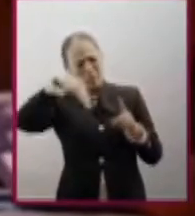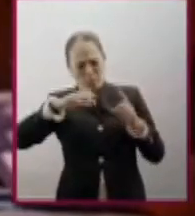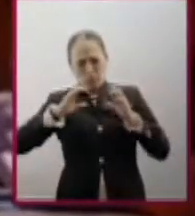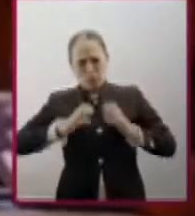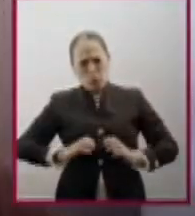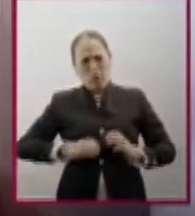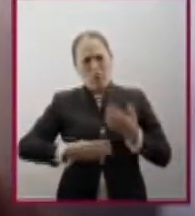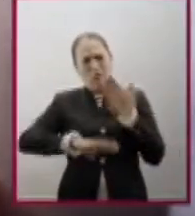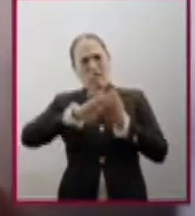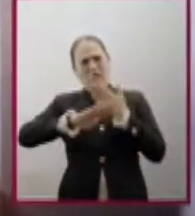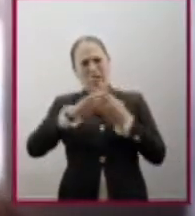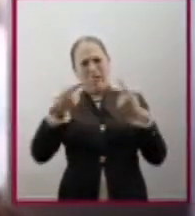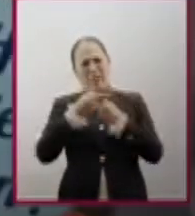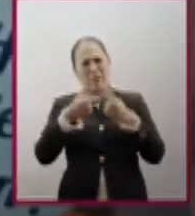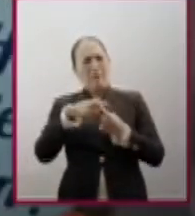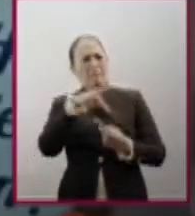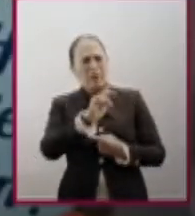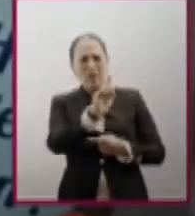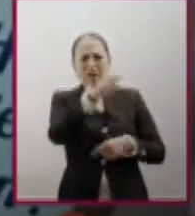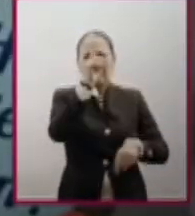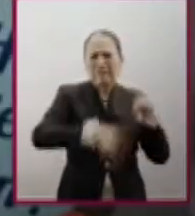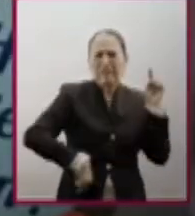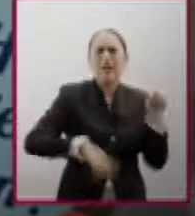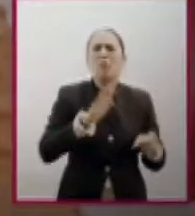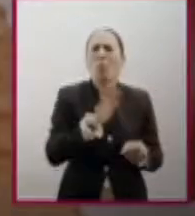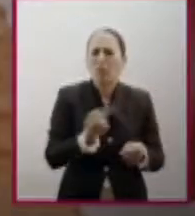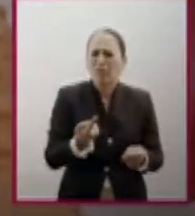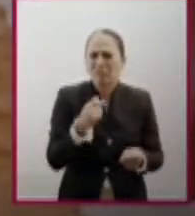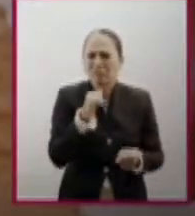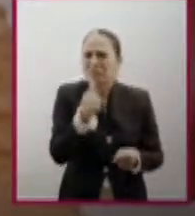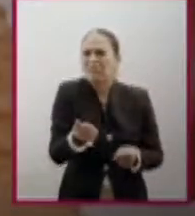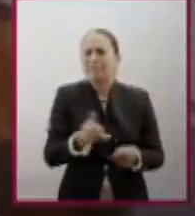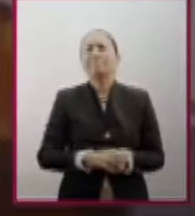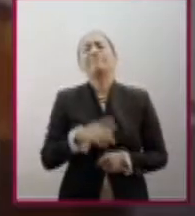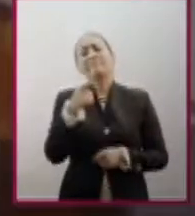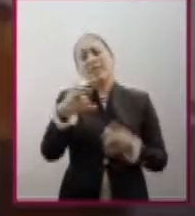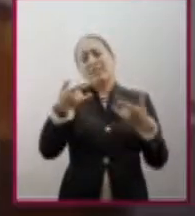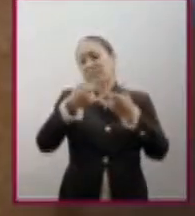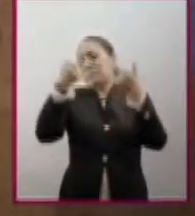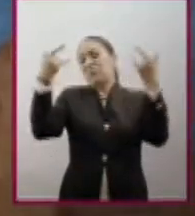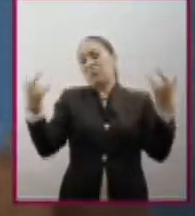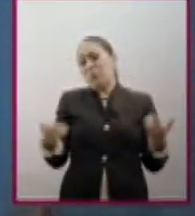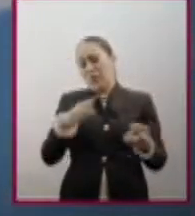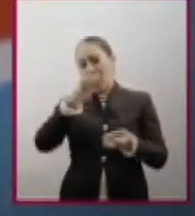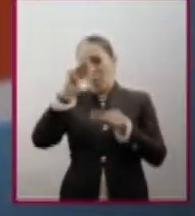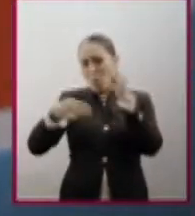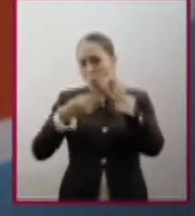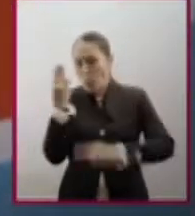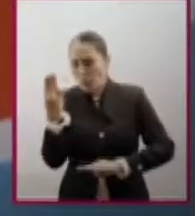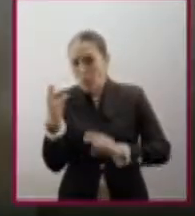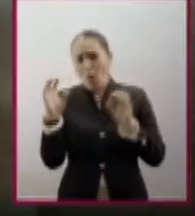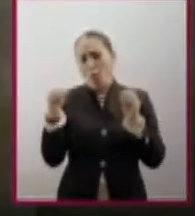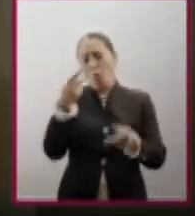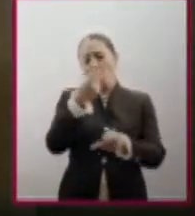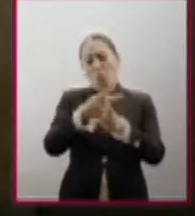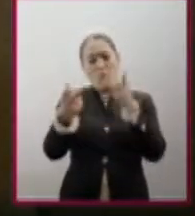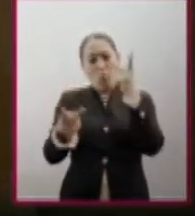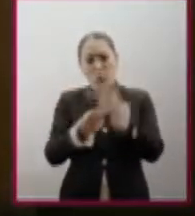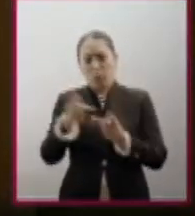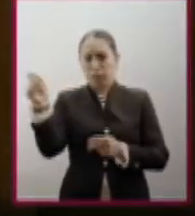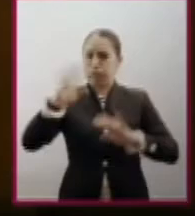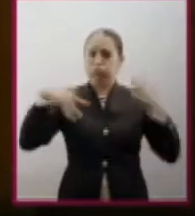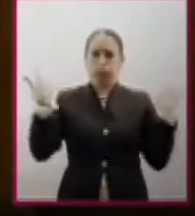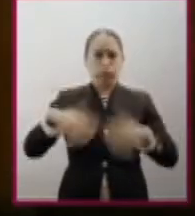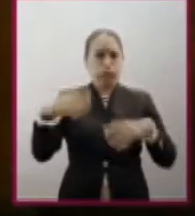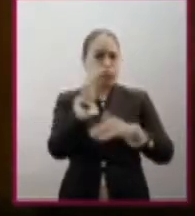dañino, ¿por qué sigue existiendo? ¿Su historia es una parte de la historia del mundo o solo la historia de un producto más? El